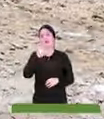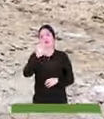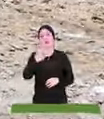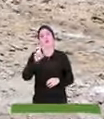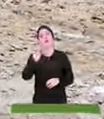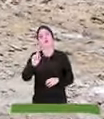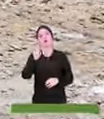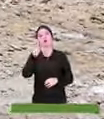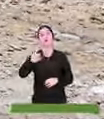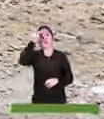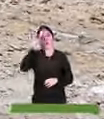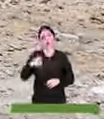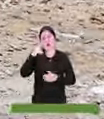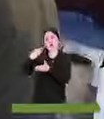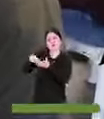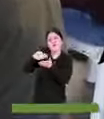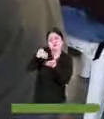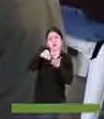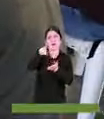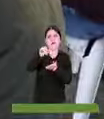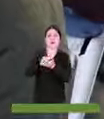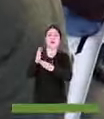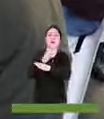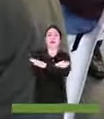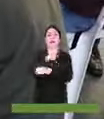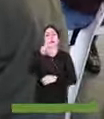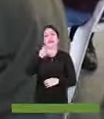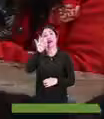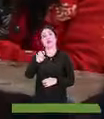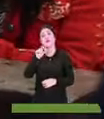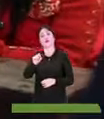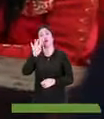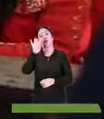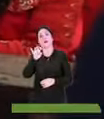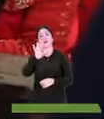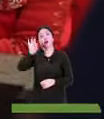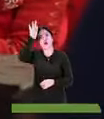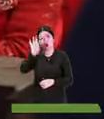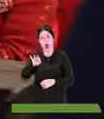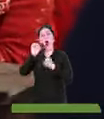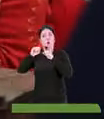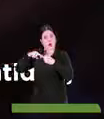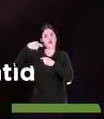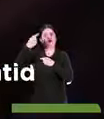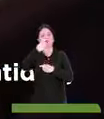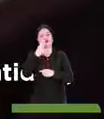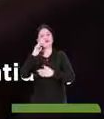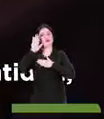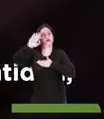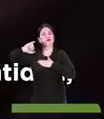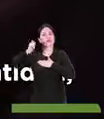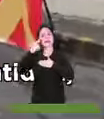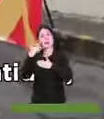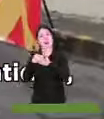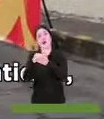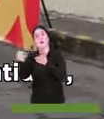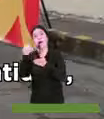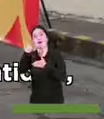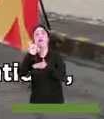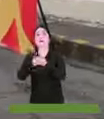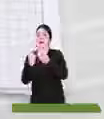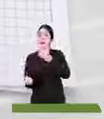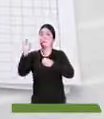tuvo ofertas de compra expedidas y el 79.9% promesas de compraventa suscritas. Además, se registró a nombre de